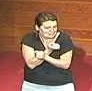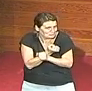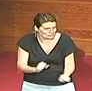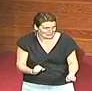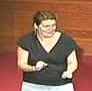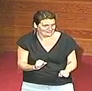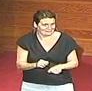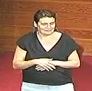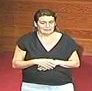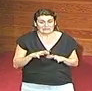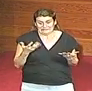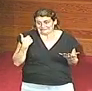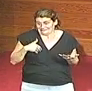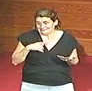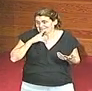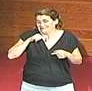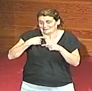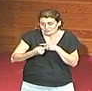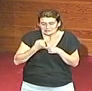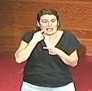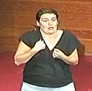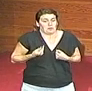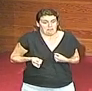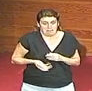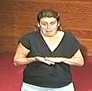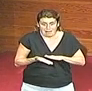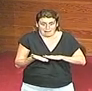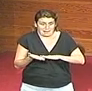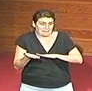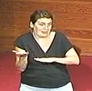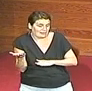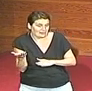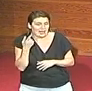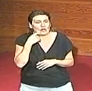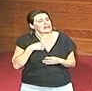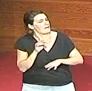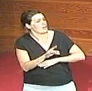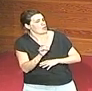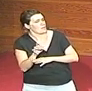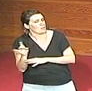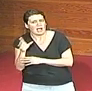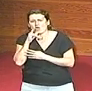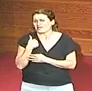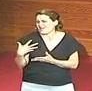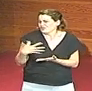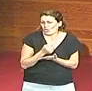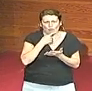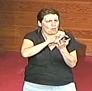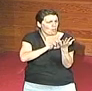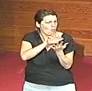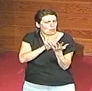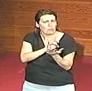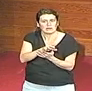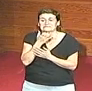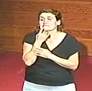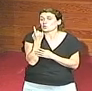cortapisas. Y claro, luego ya se crea una tendencia. Ya te lo mando. No, no, ahora ya las restricciones se han ido aliviando. Entonces, si uno puede